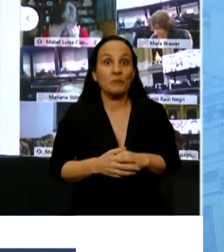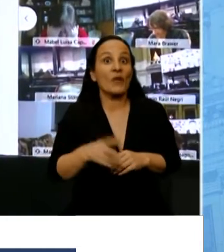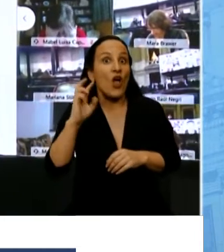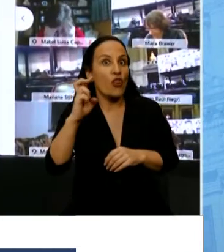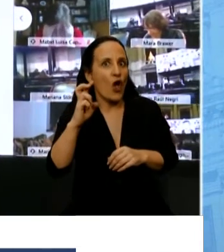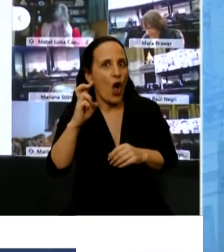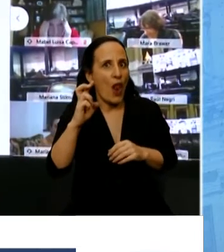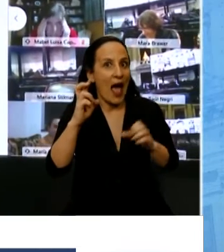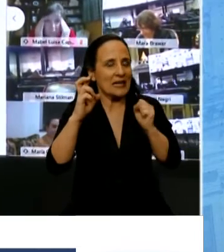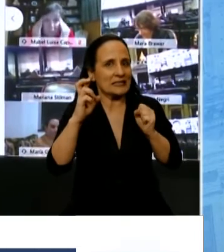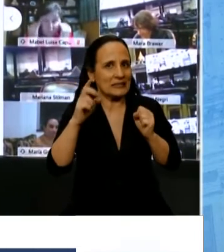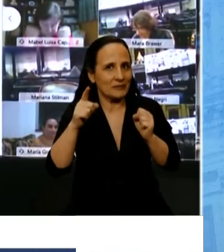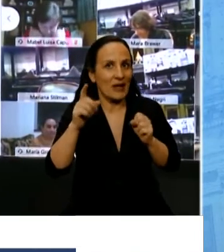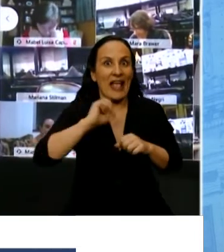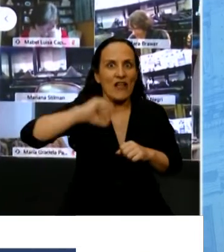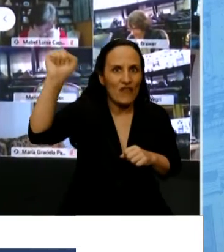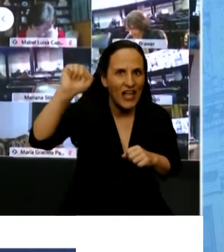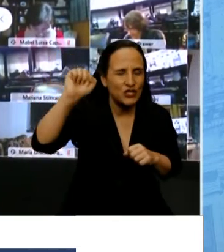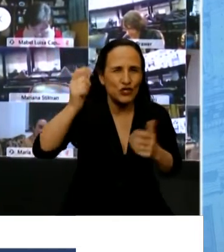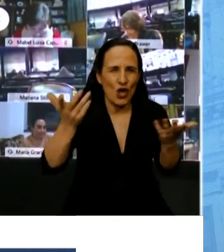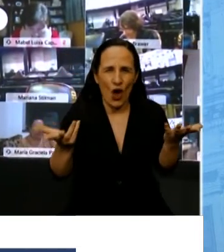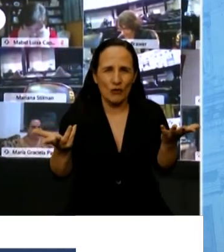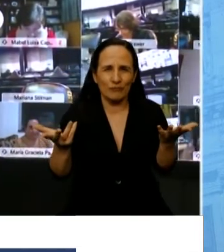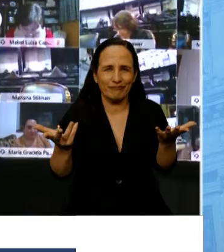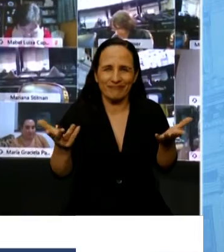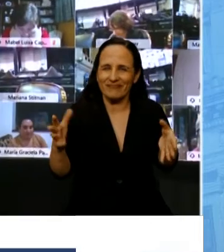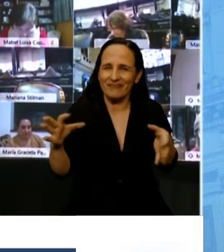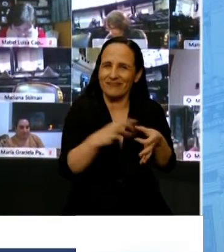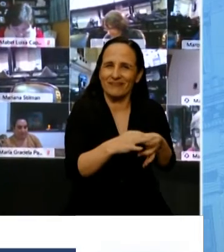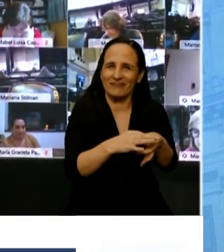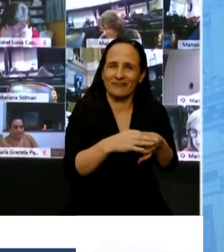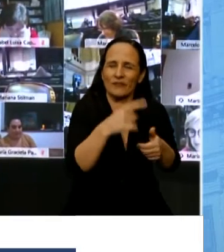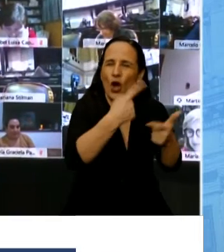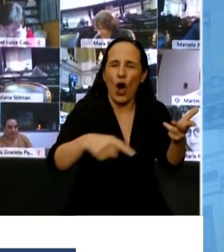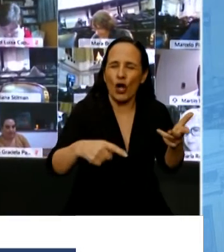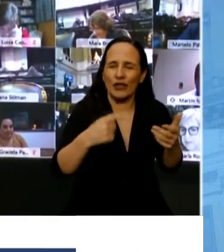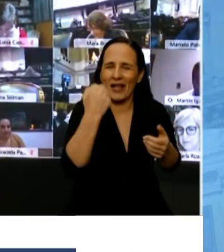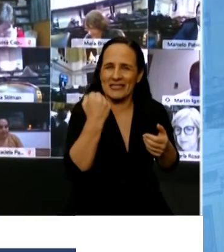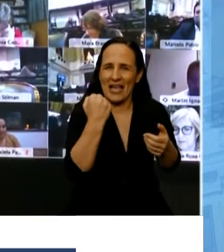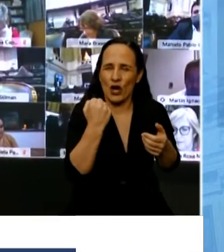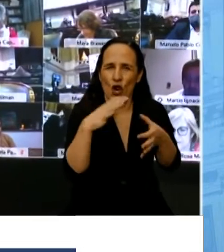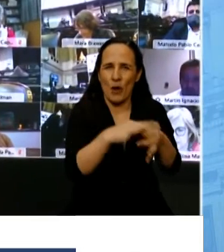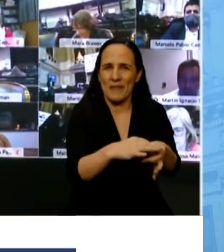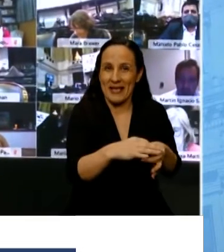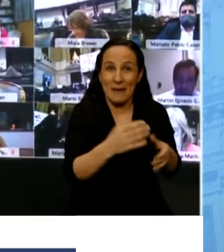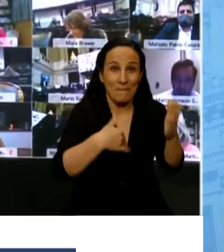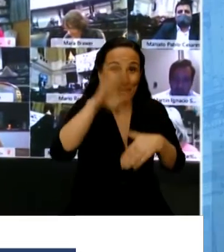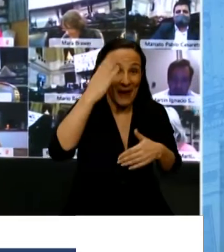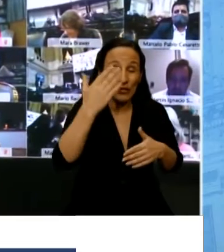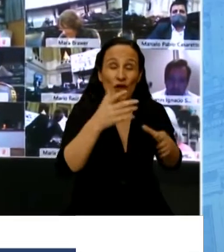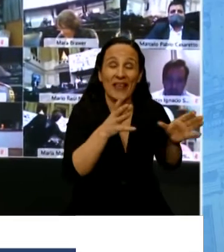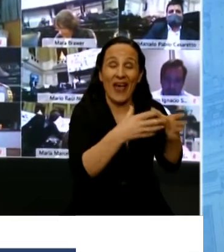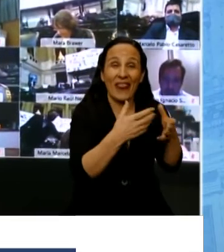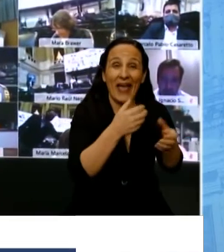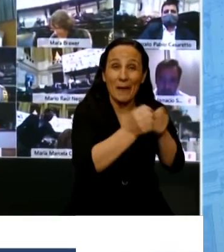o la inflación son inconsistentes con el resto de las variables económicas presentadas. De la mayoría de las consultoras nos